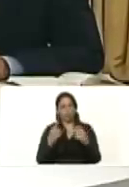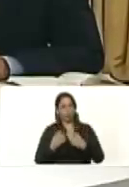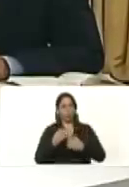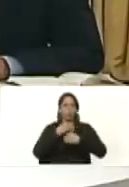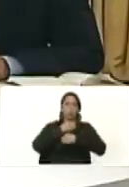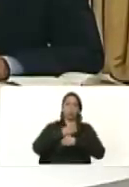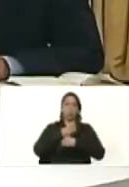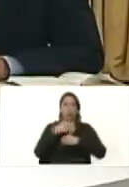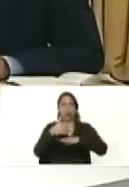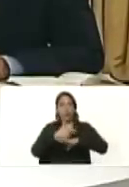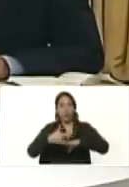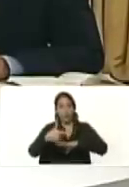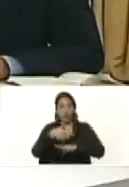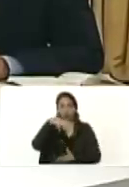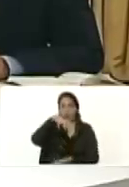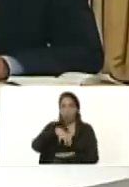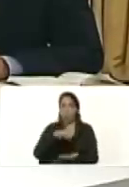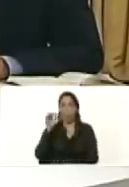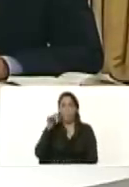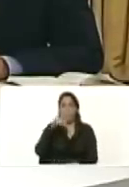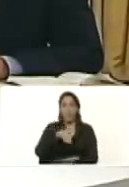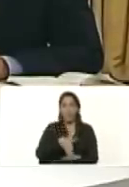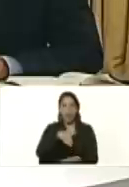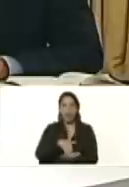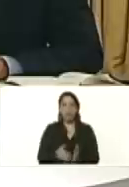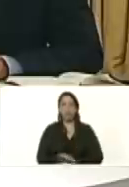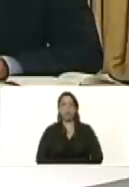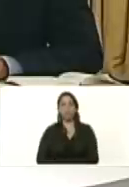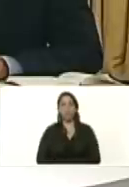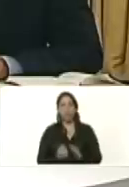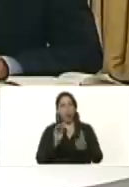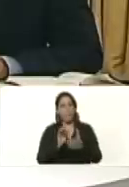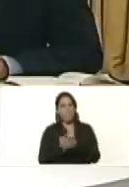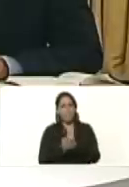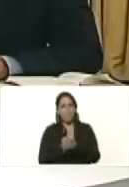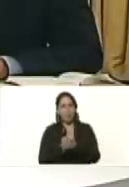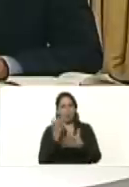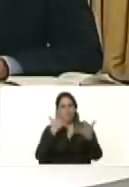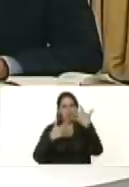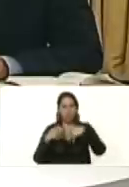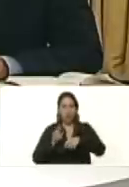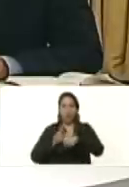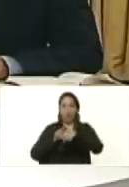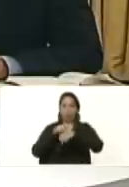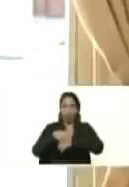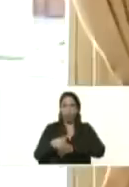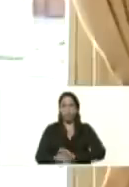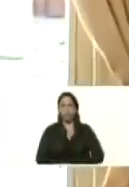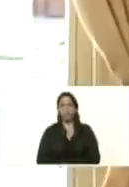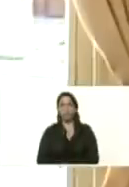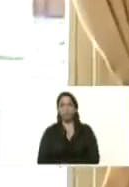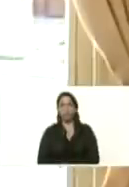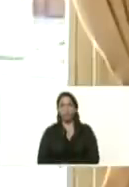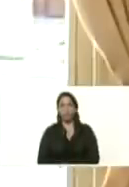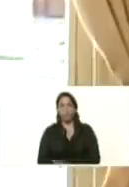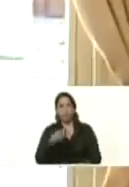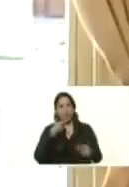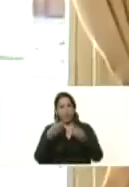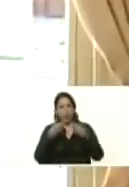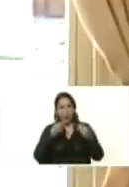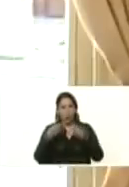gobernador del estado bolivariano de miranda compañero héctor rodríguez castro viene del diálogo